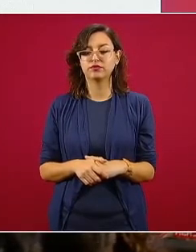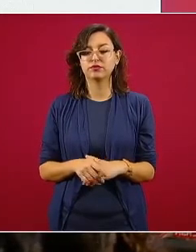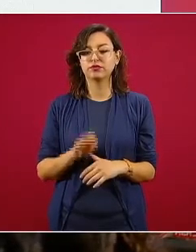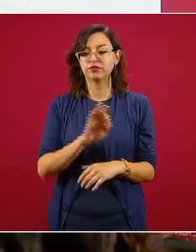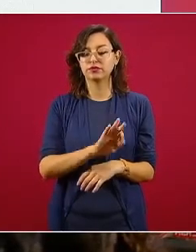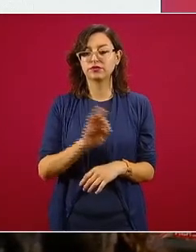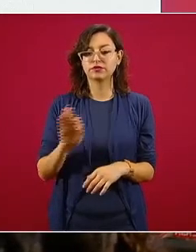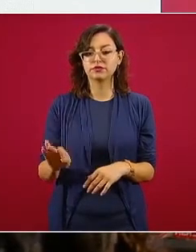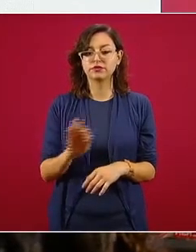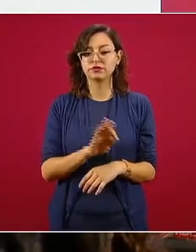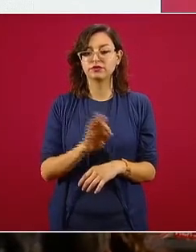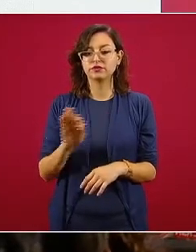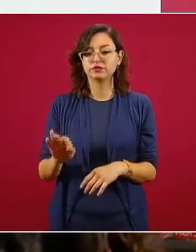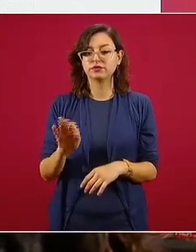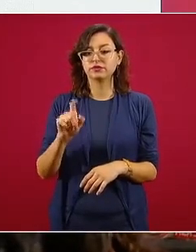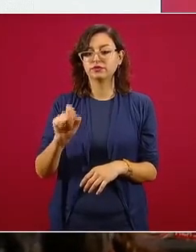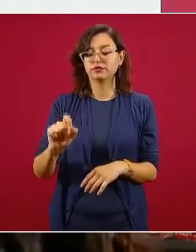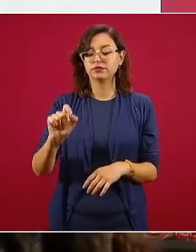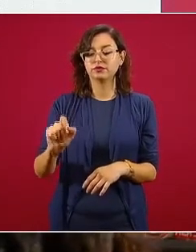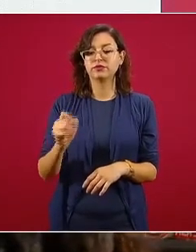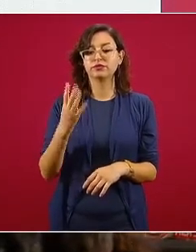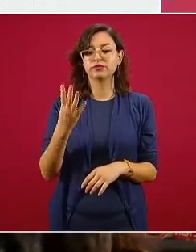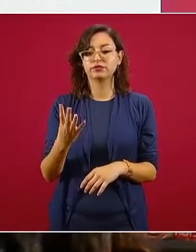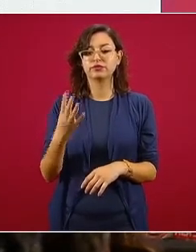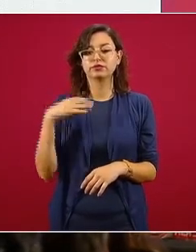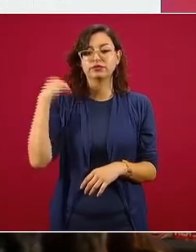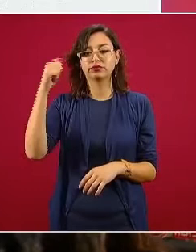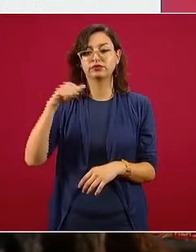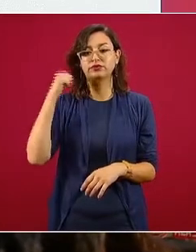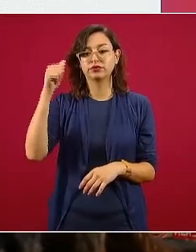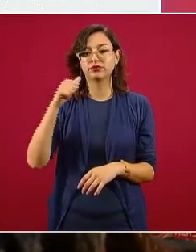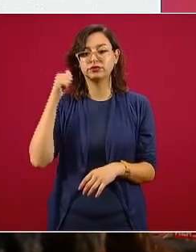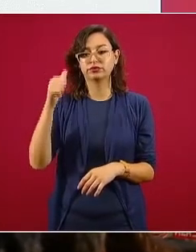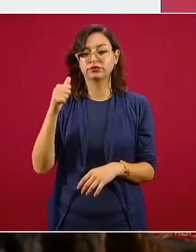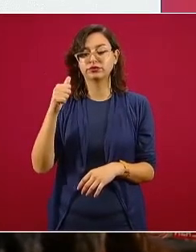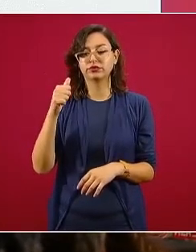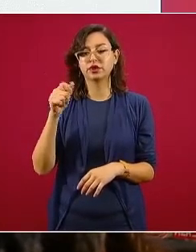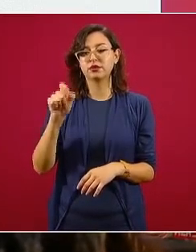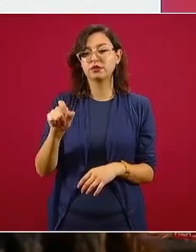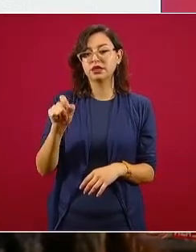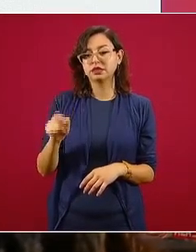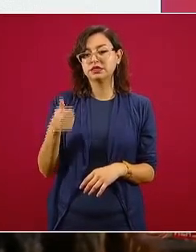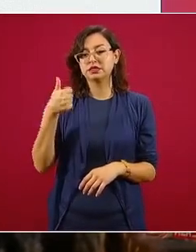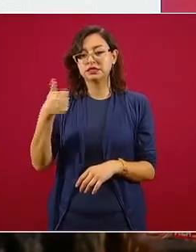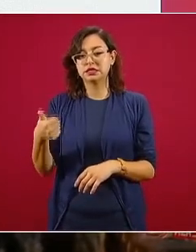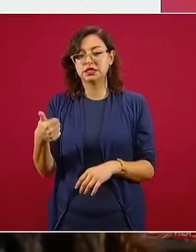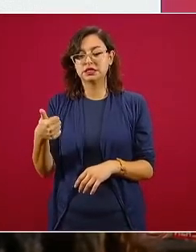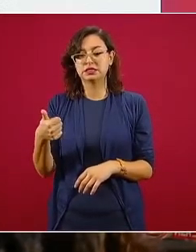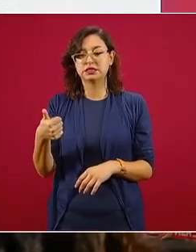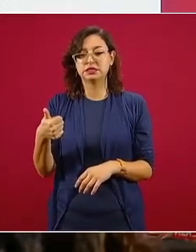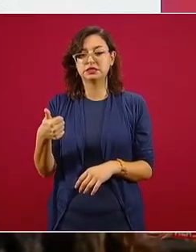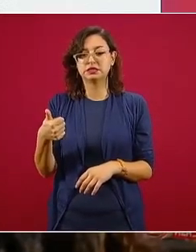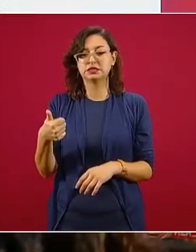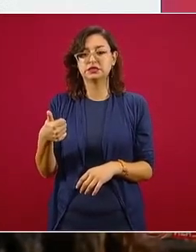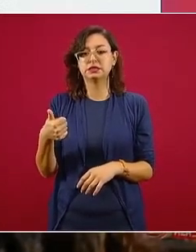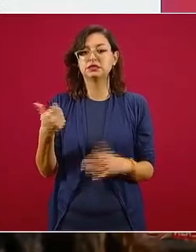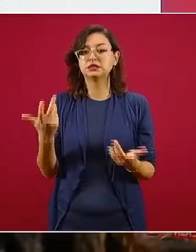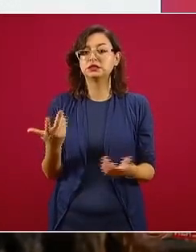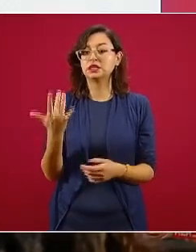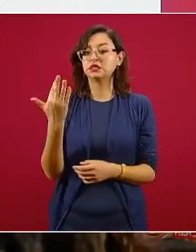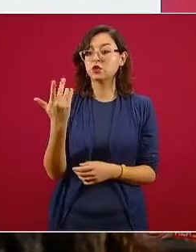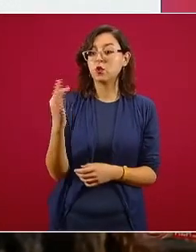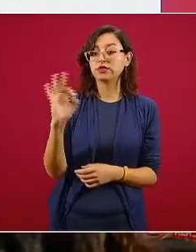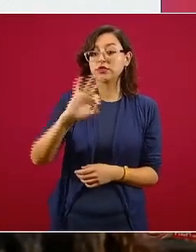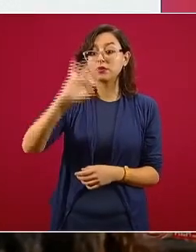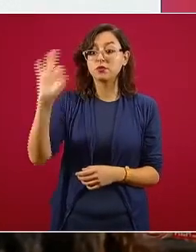fecha posterior al 22 de abril, más o menos el 26 de abril, había